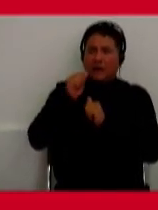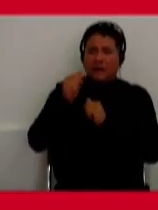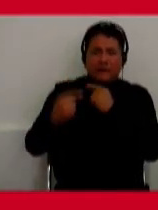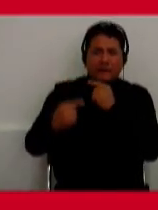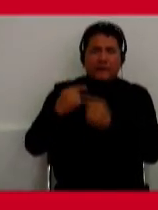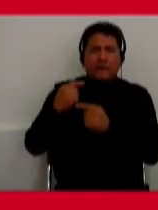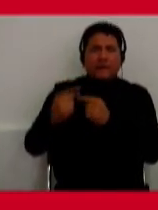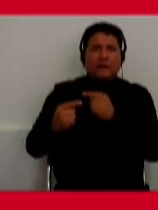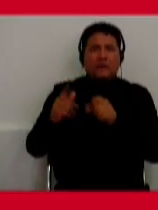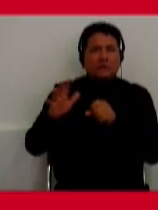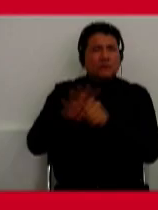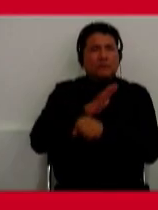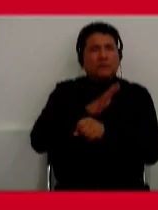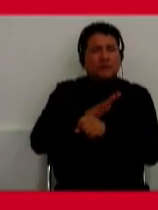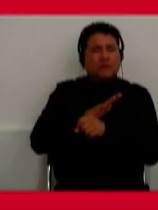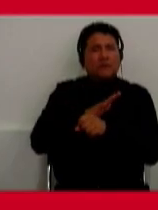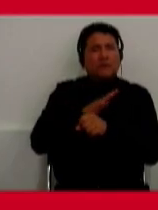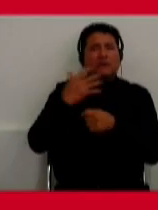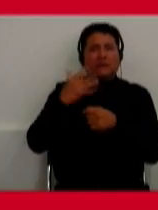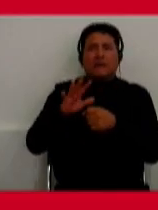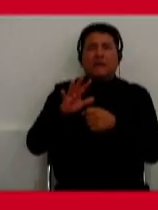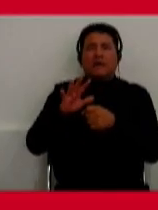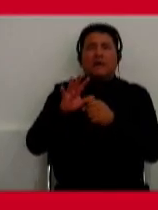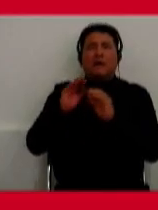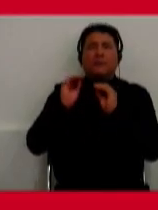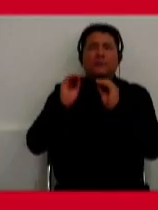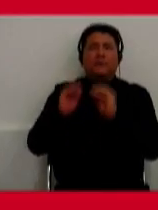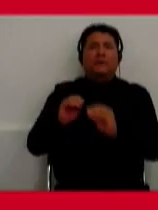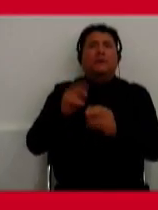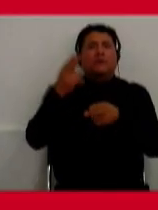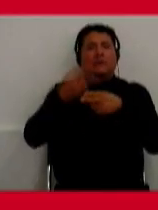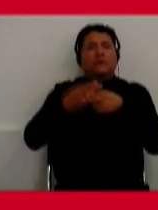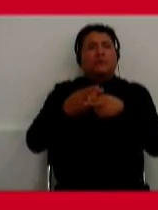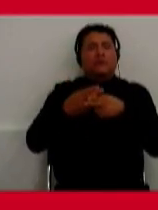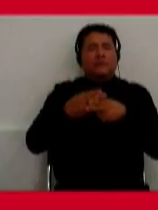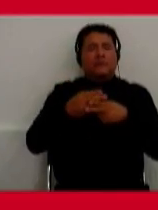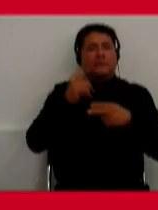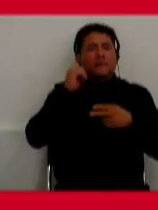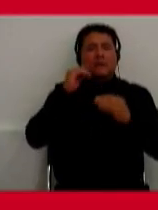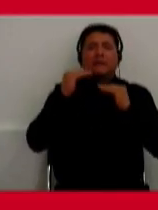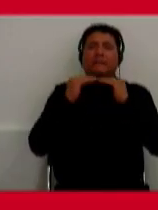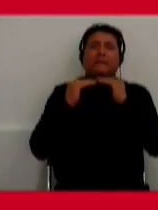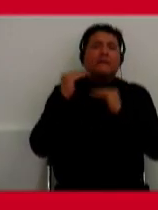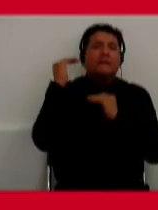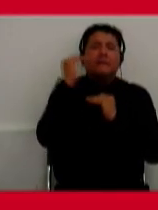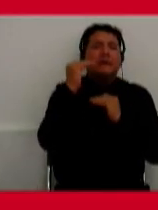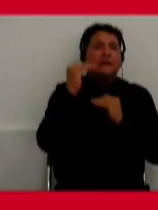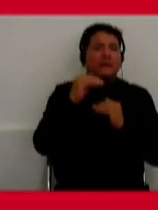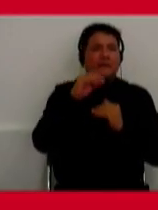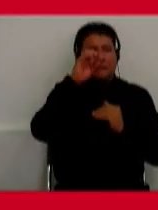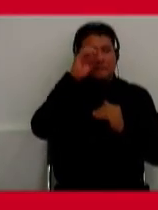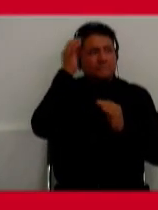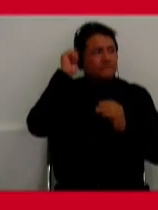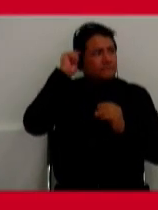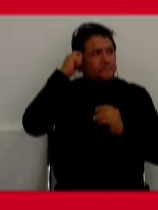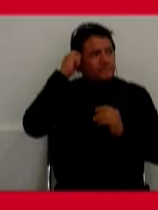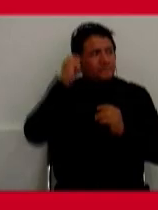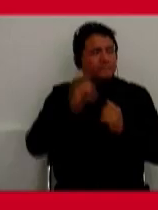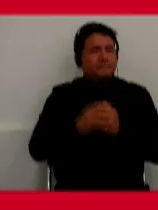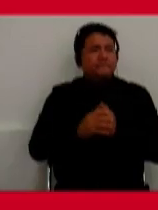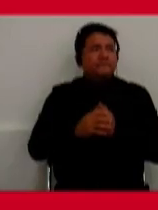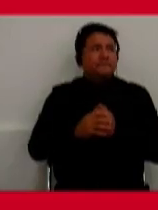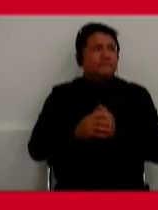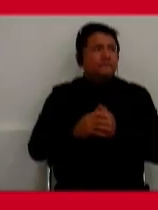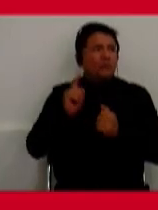información está catalogada para cada nivel de ingeniería. Para un modelo con suficiencia de